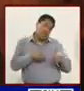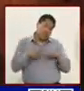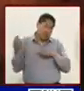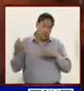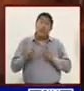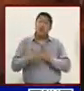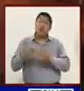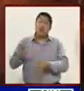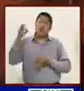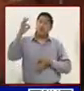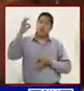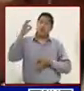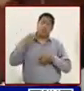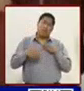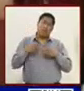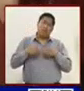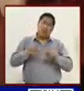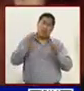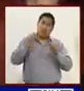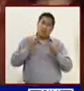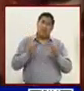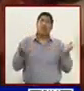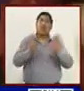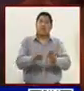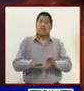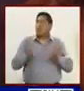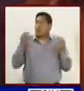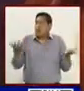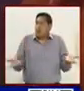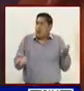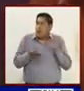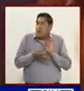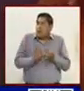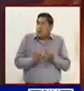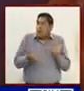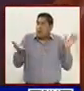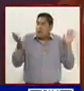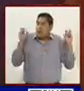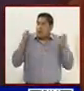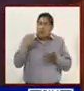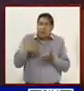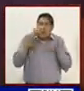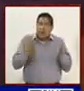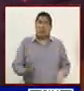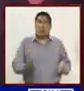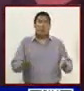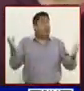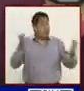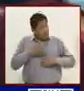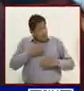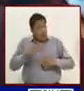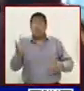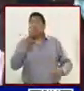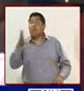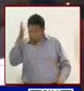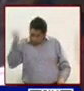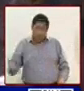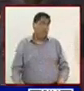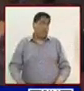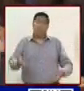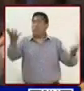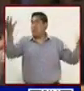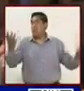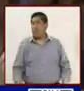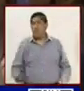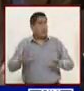tiene que cerrar porque la problemática todavía es persistente. Pero no hay una solución al respecto. Ahora, como bien están protestando aquí los padres de familia,